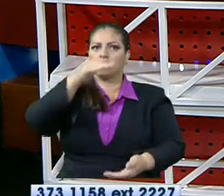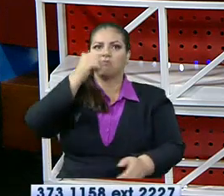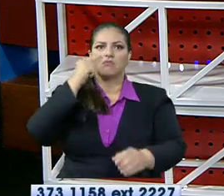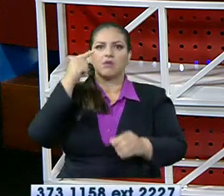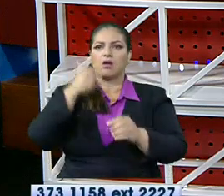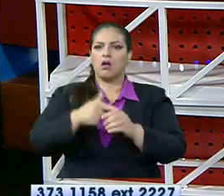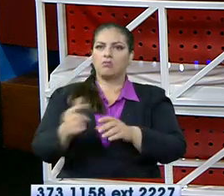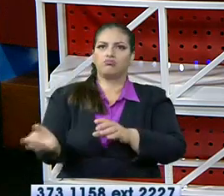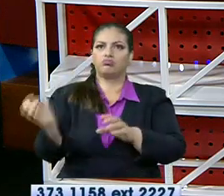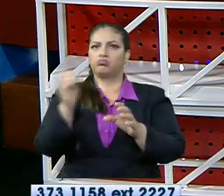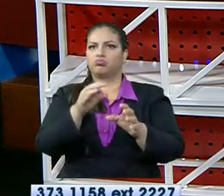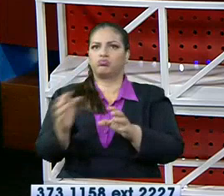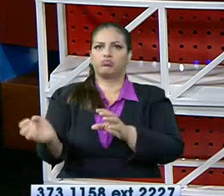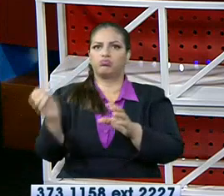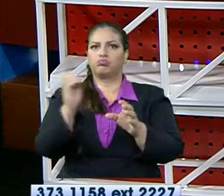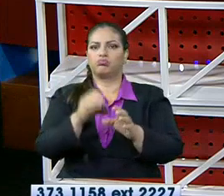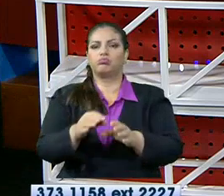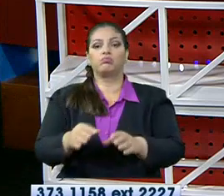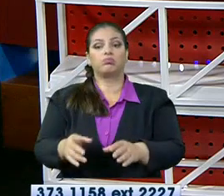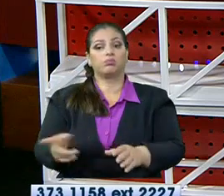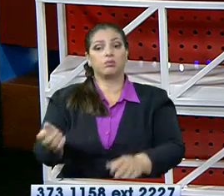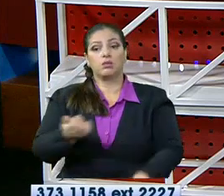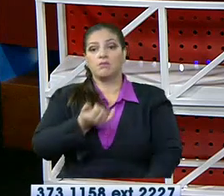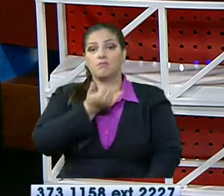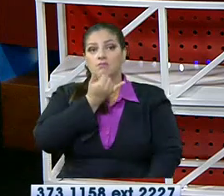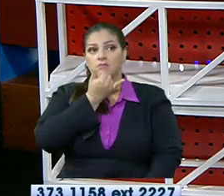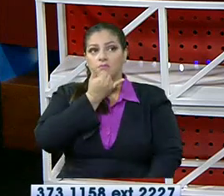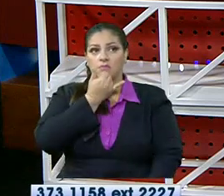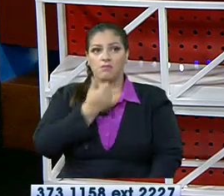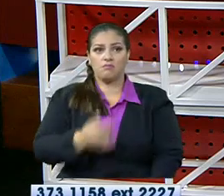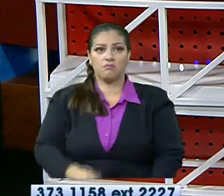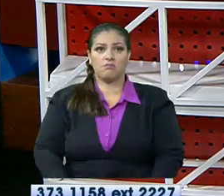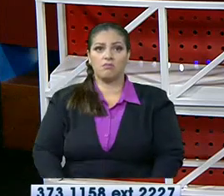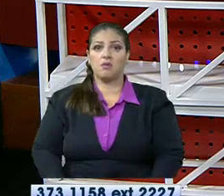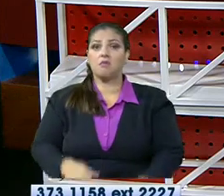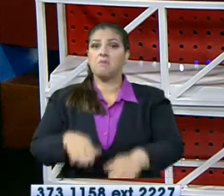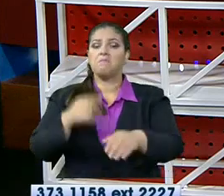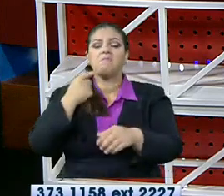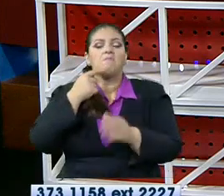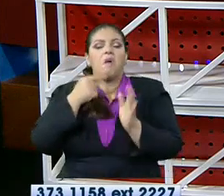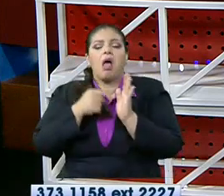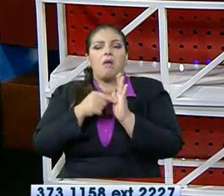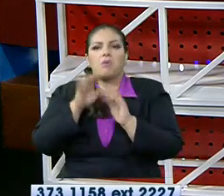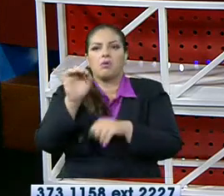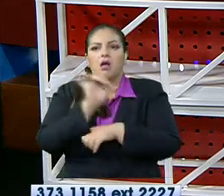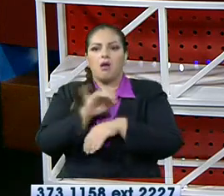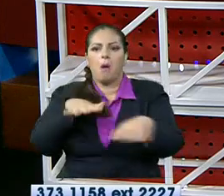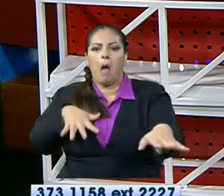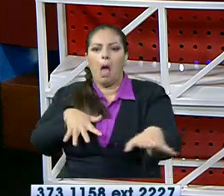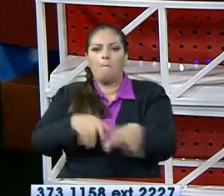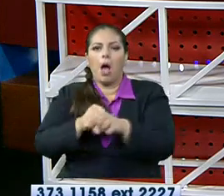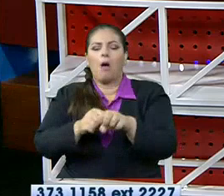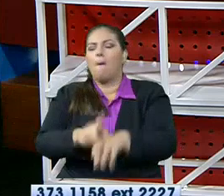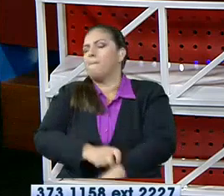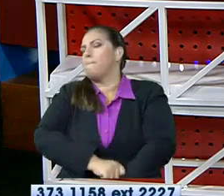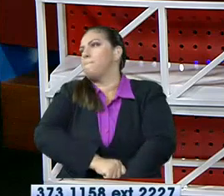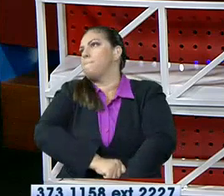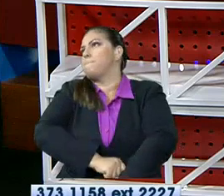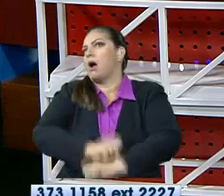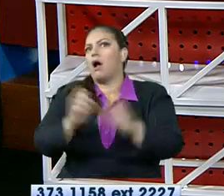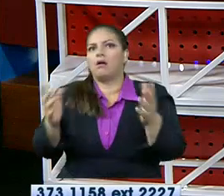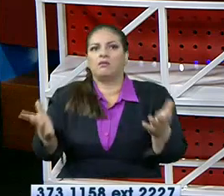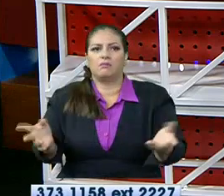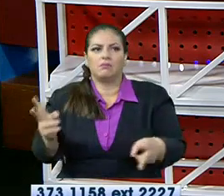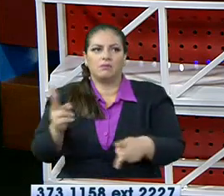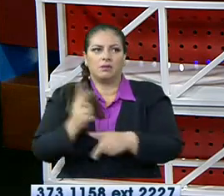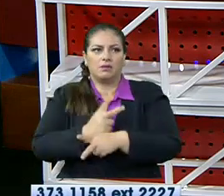carga explosiva. Adecuadamente. El señor, un carro se le va encima y un choque, no, un problema. Permite. Bueno, a correr que todo es pampa. Se